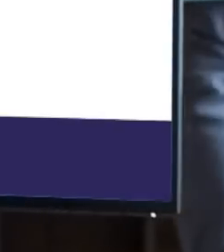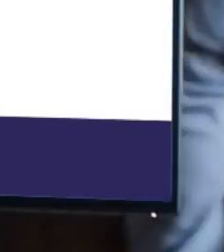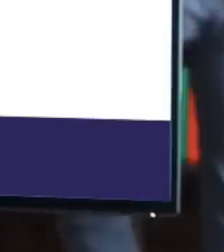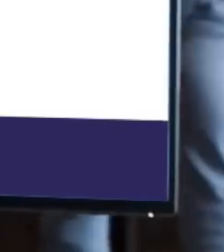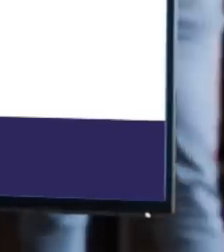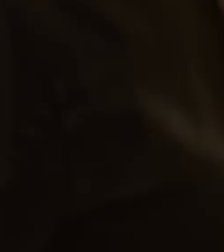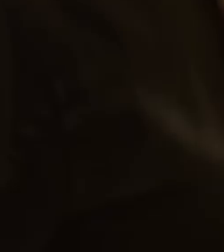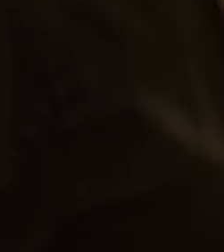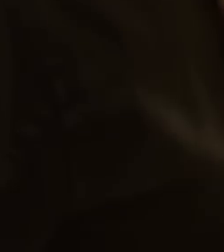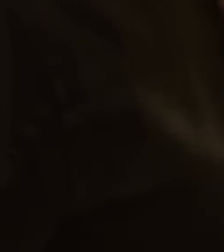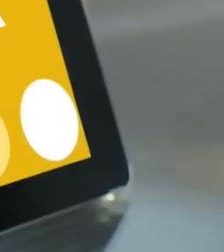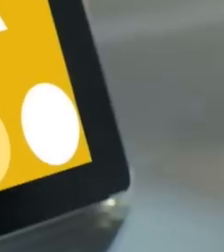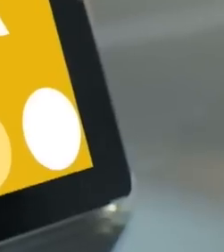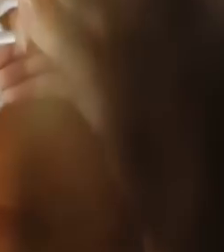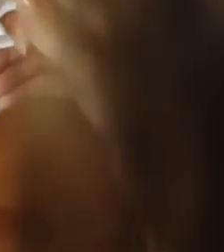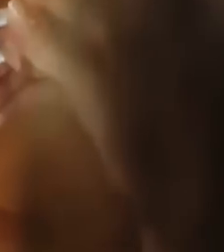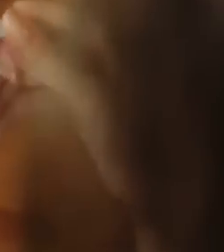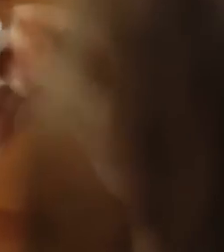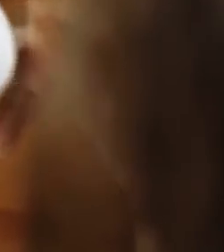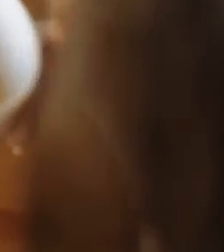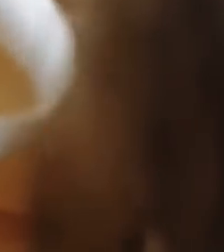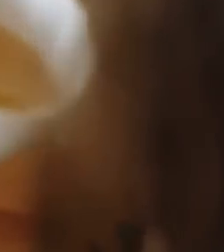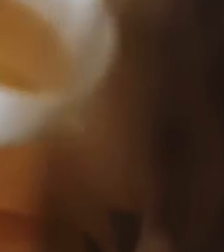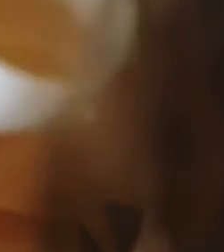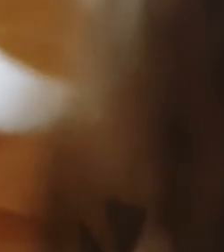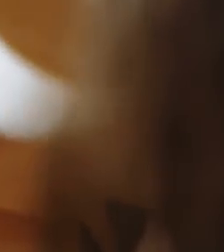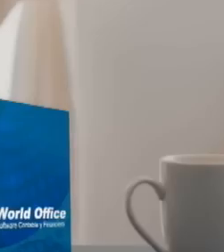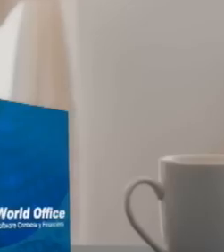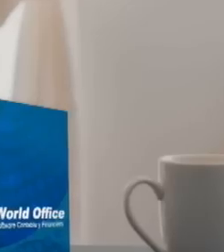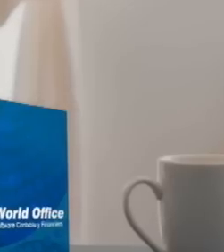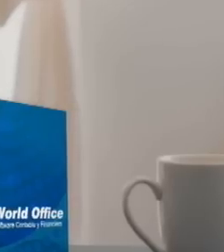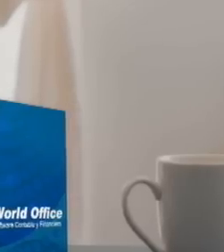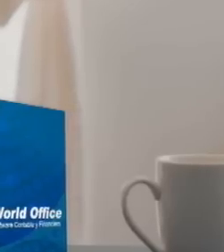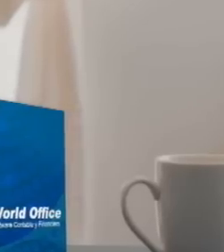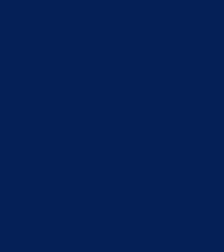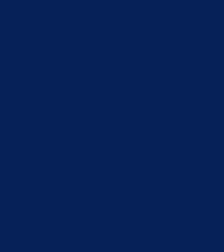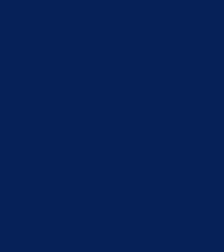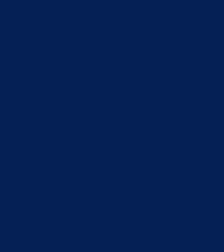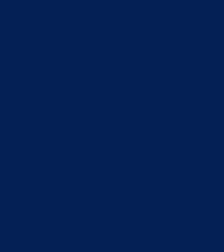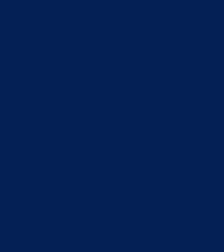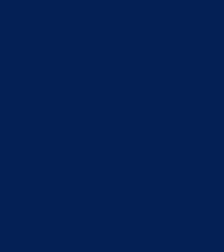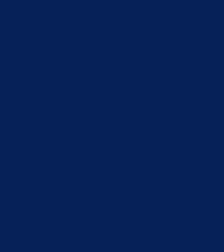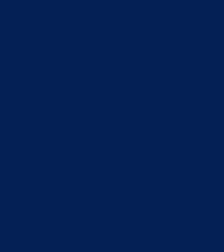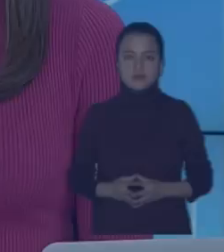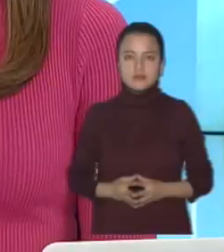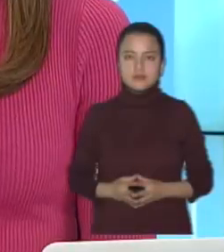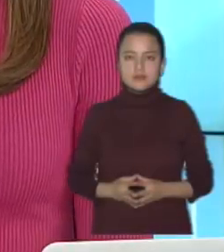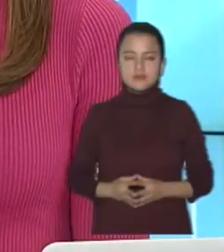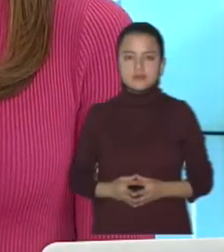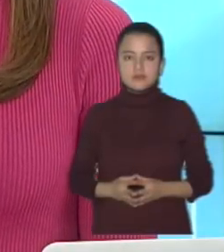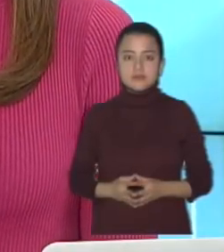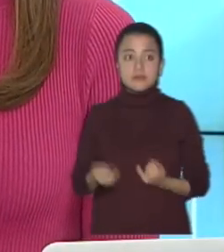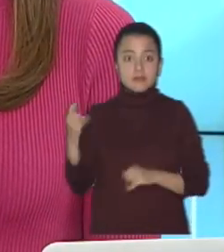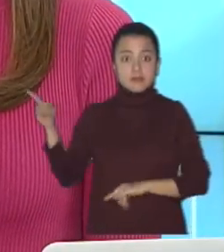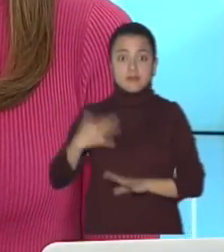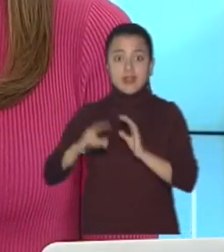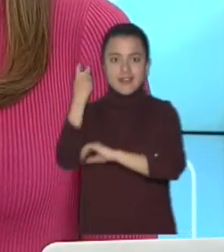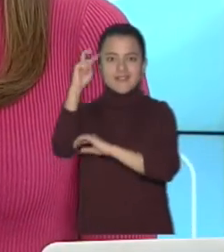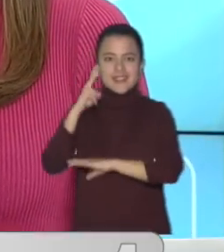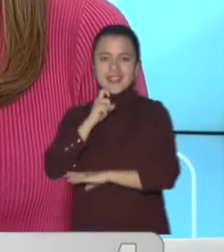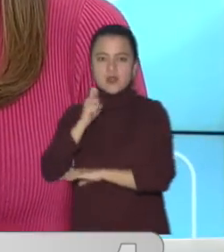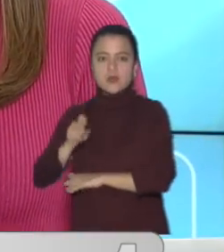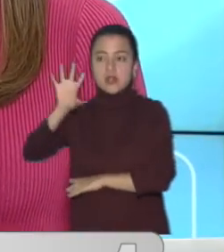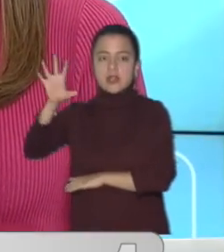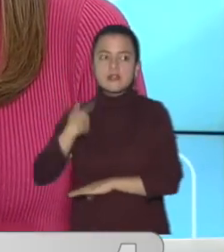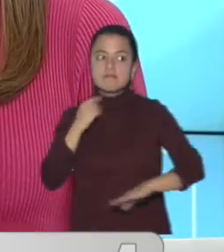en administración del recurso humano, facturación y nómina con envíos ilimitados al mejor precio. Simple, World Office. La Fiscalía ucraniana